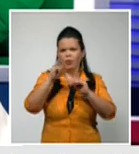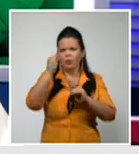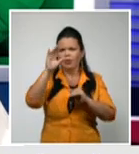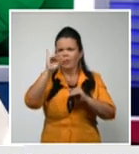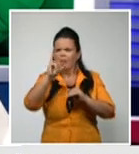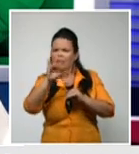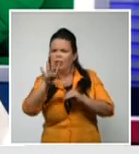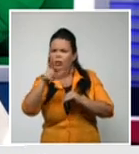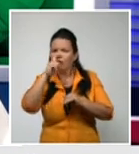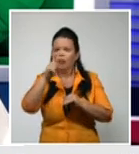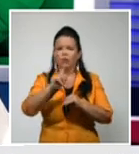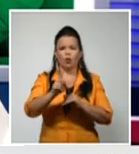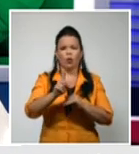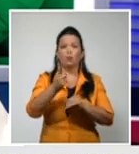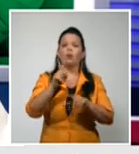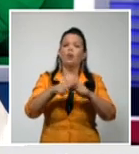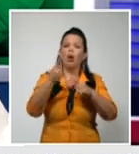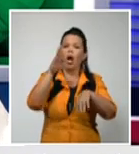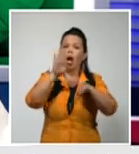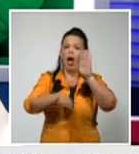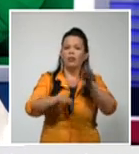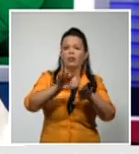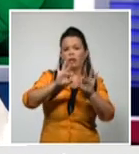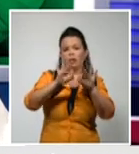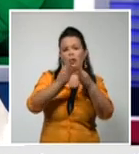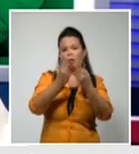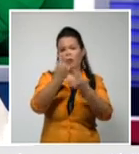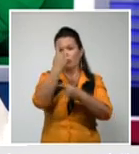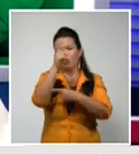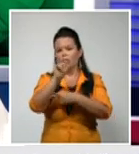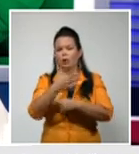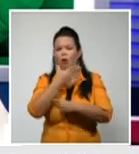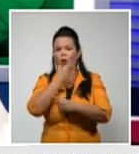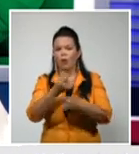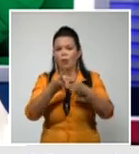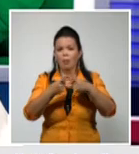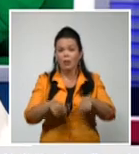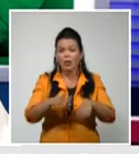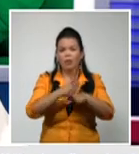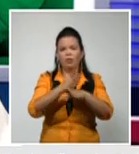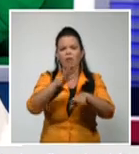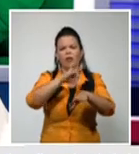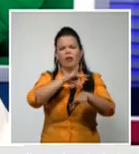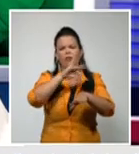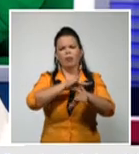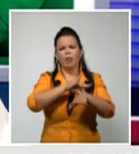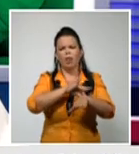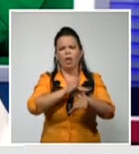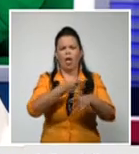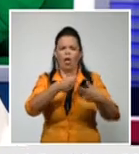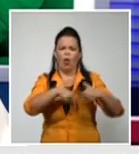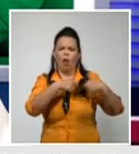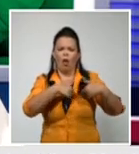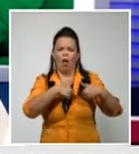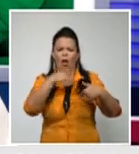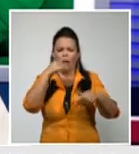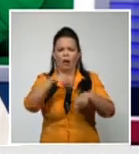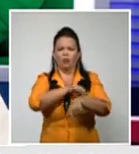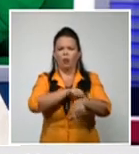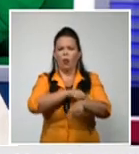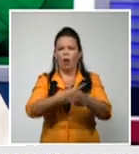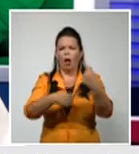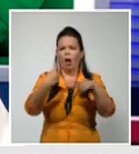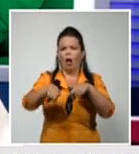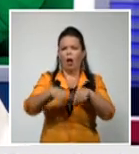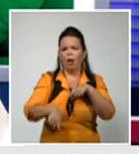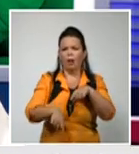ayer me decía alguien en la noche: Durán, no te detengas tanto en eso porque se está asustando. Lo que lamentablemente